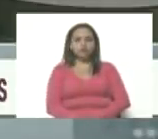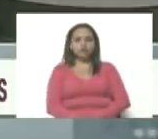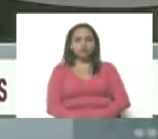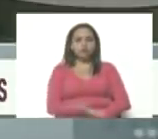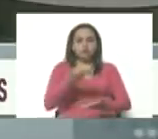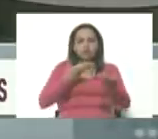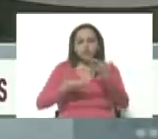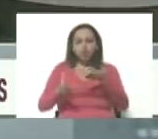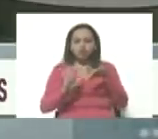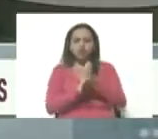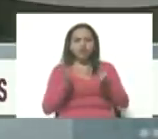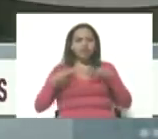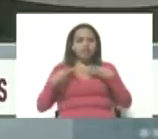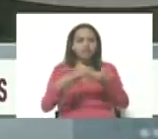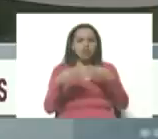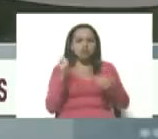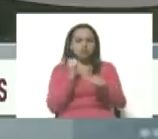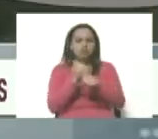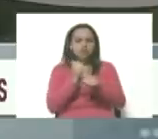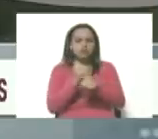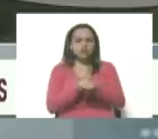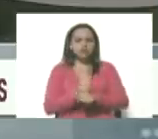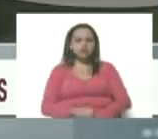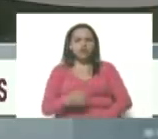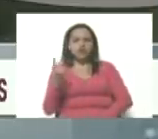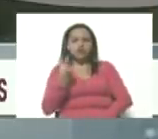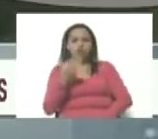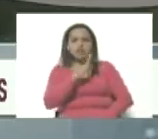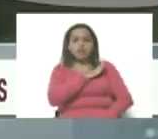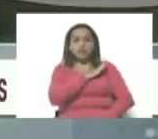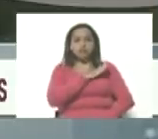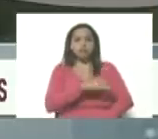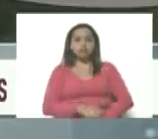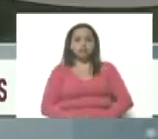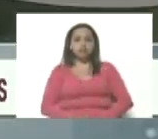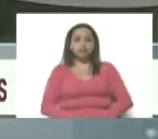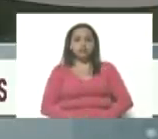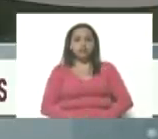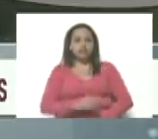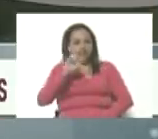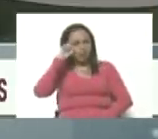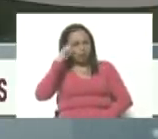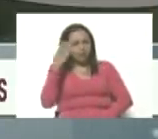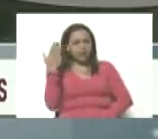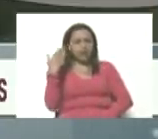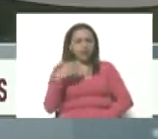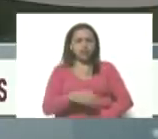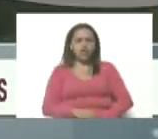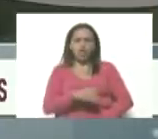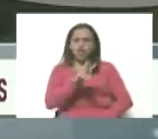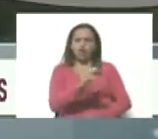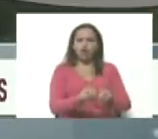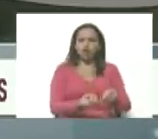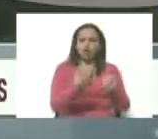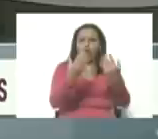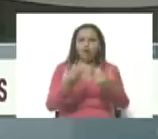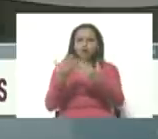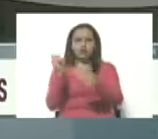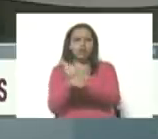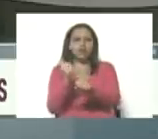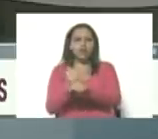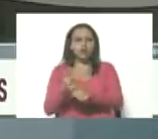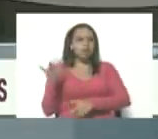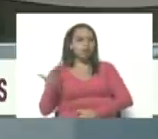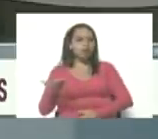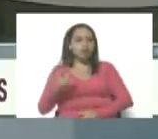hablando de flexibilización laboral, solamente hemos tenido, que recuerde, vicepresidenta, dos focos laborales importantes.